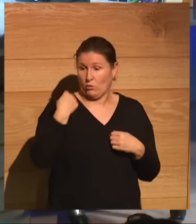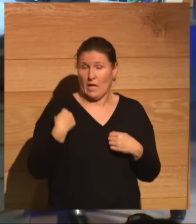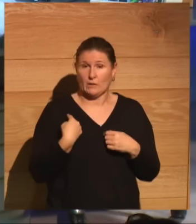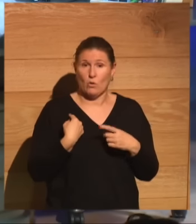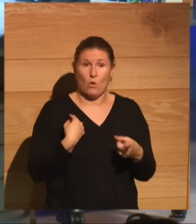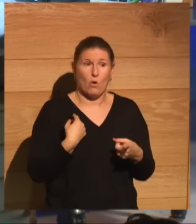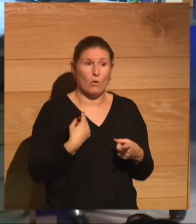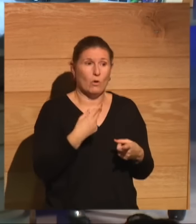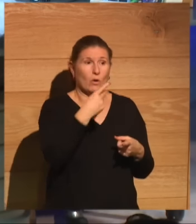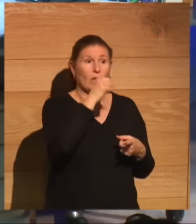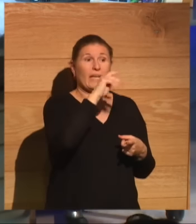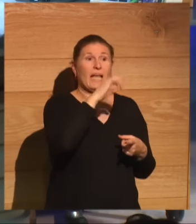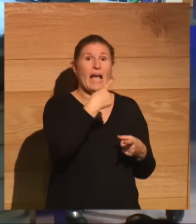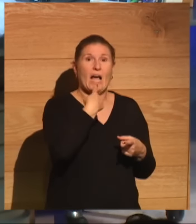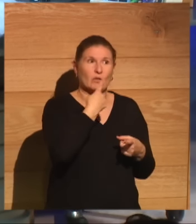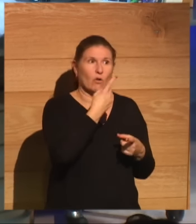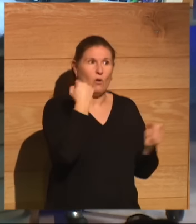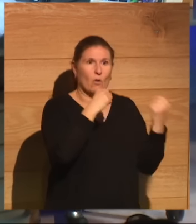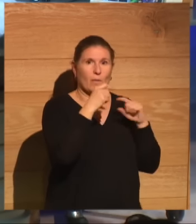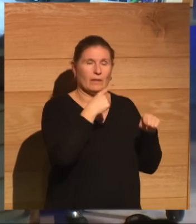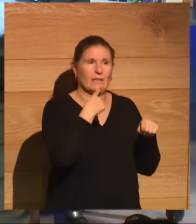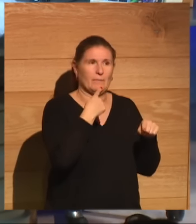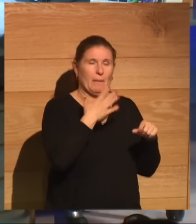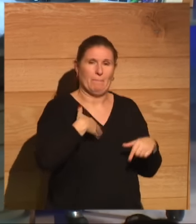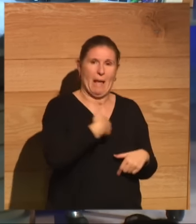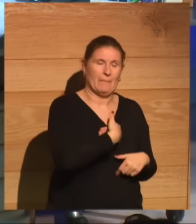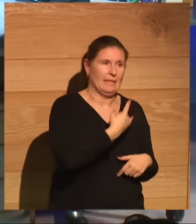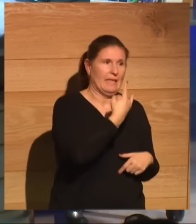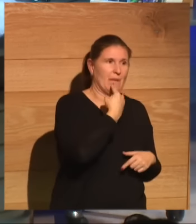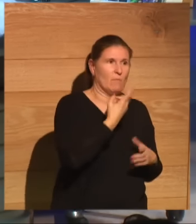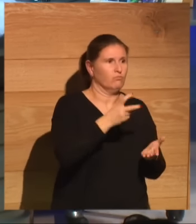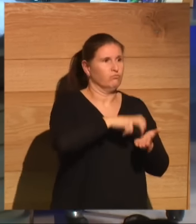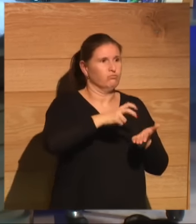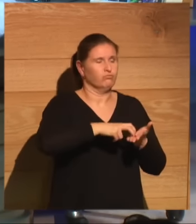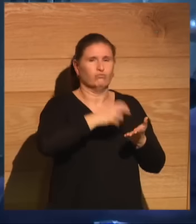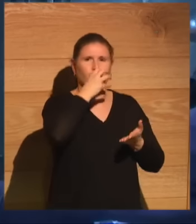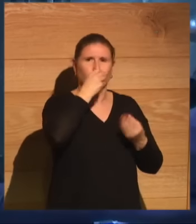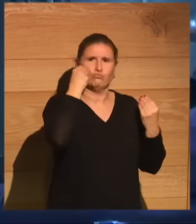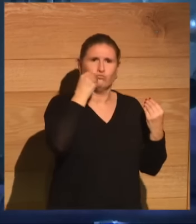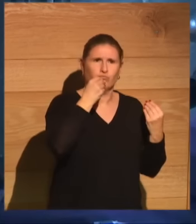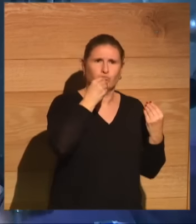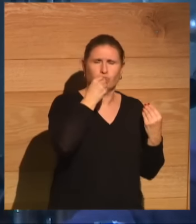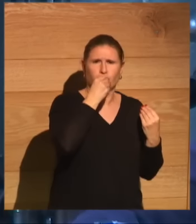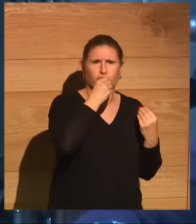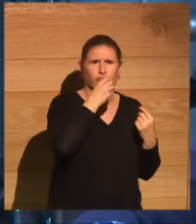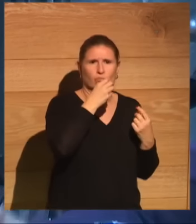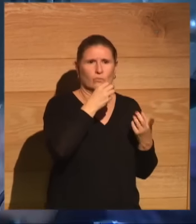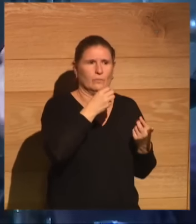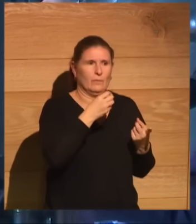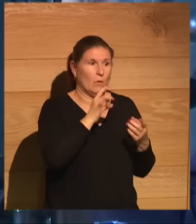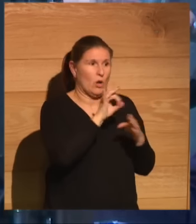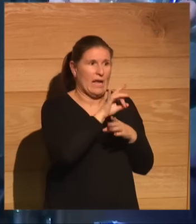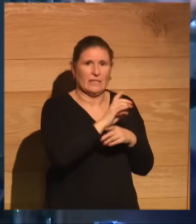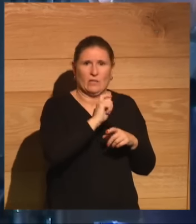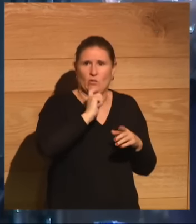porque salía Michael Keaton, que había retomado el papel de Batman, y se ponían de pie y gritaban. La persona más... Los mismos señores que escribían las cartas esas.